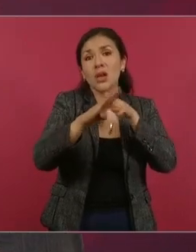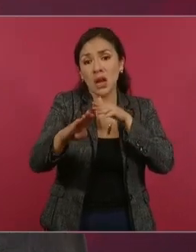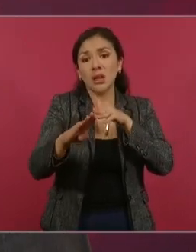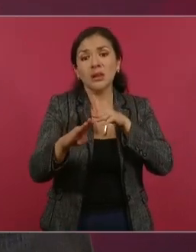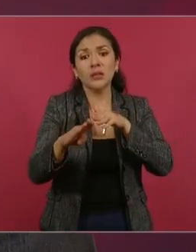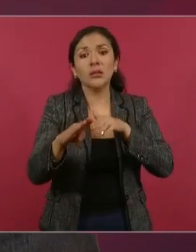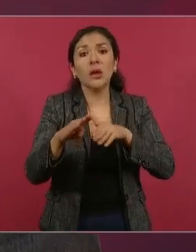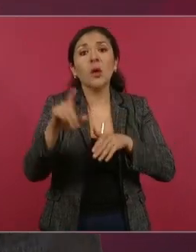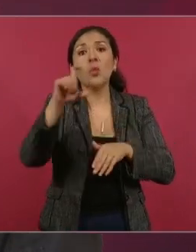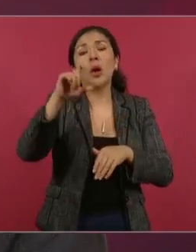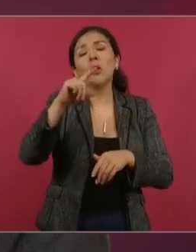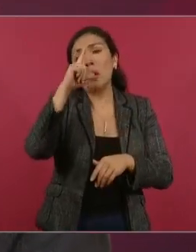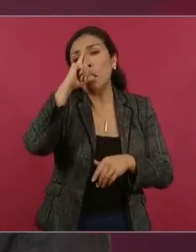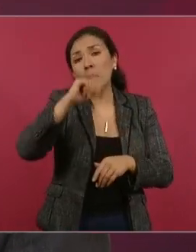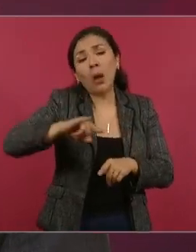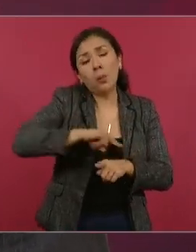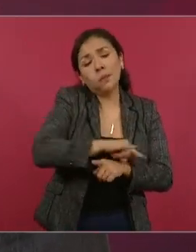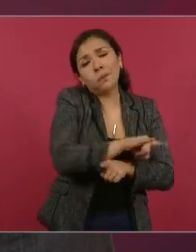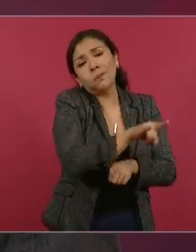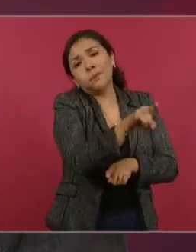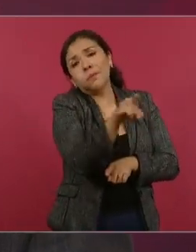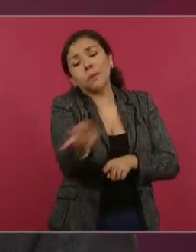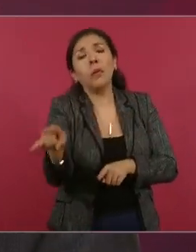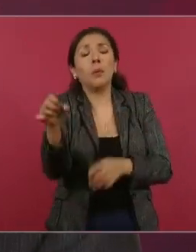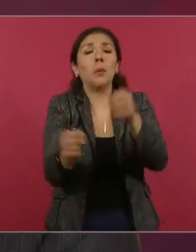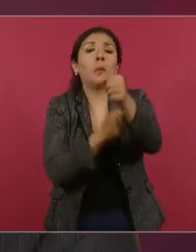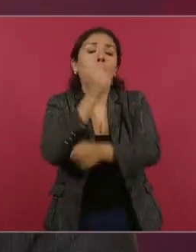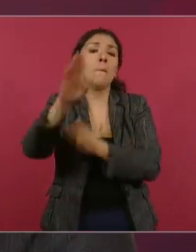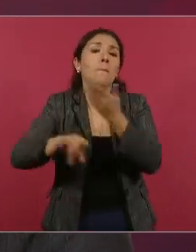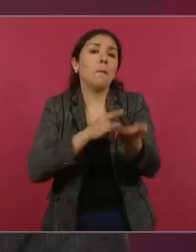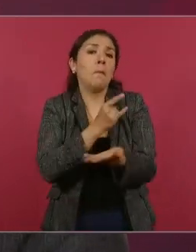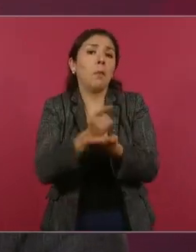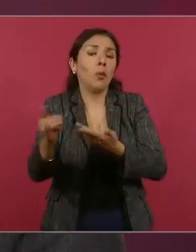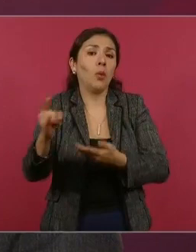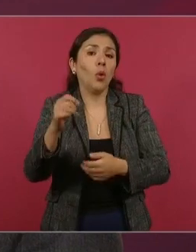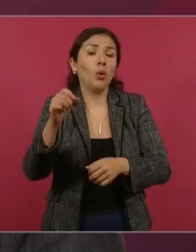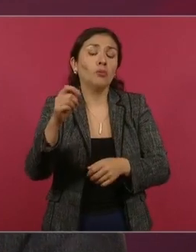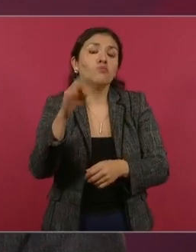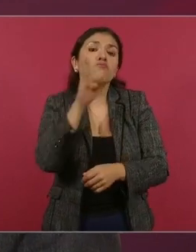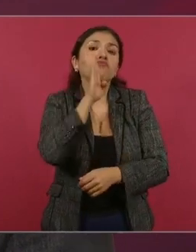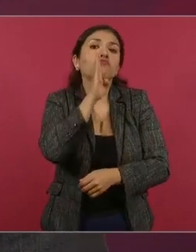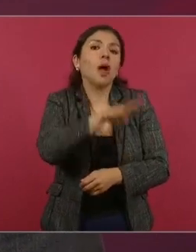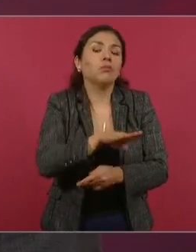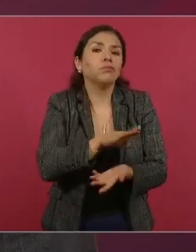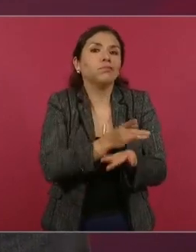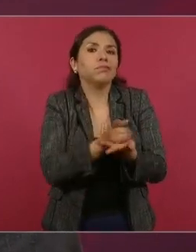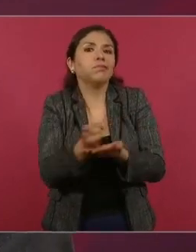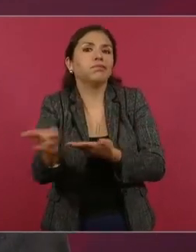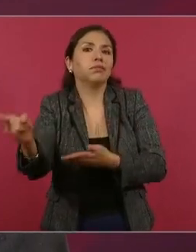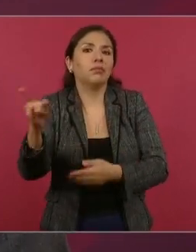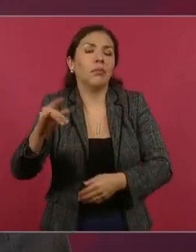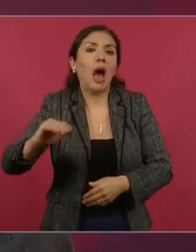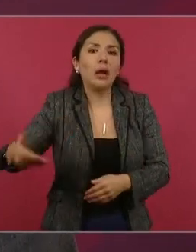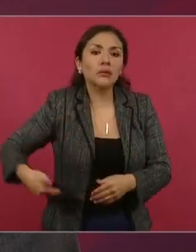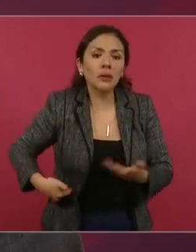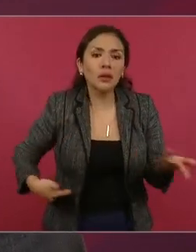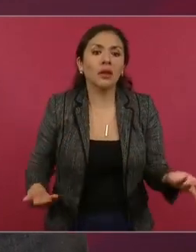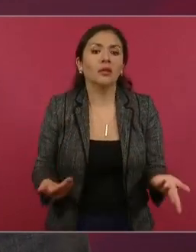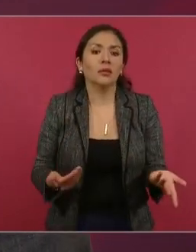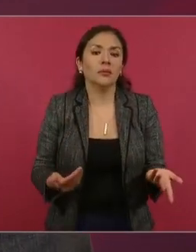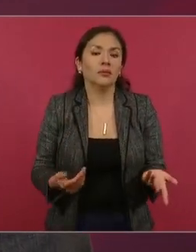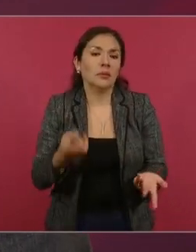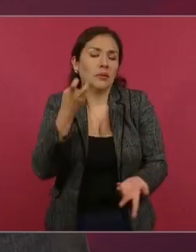en una curva pierde el control el conductor, el chofer, y hay